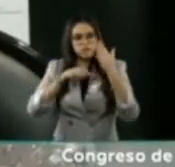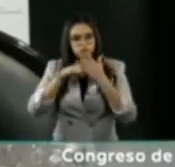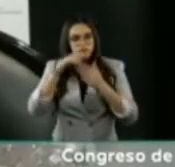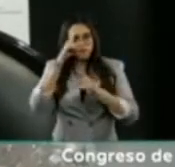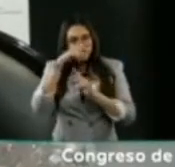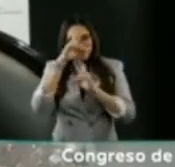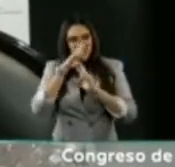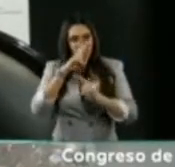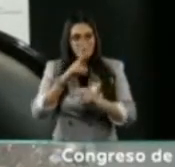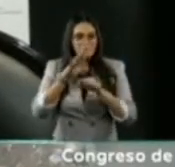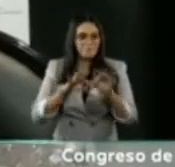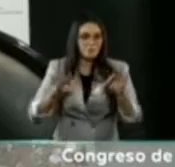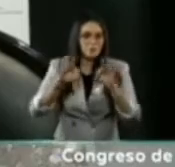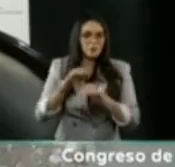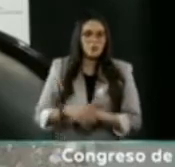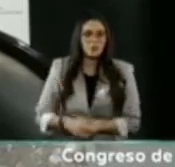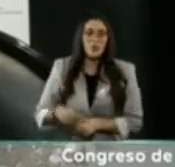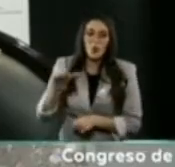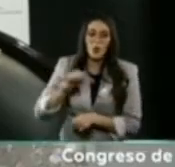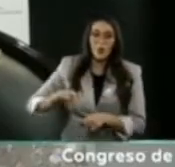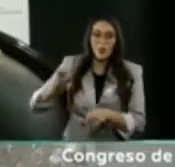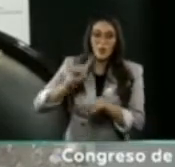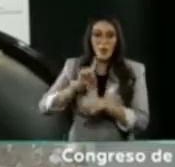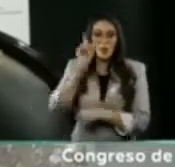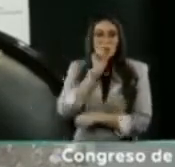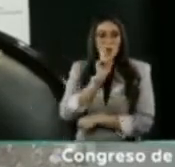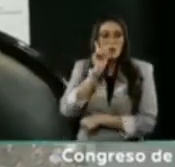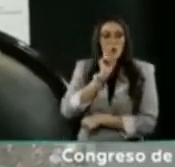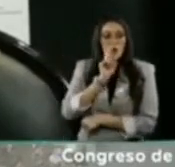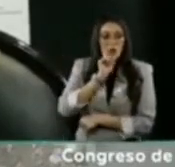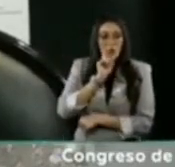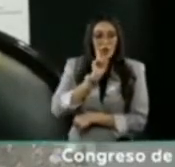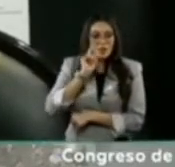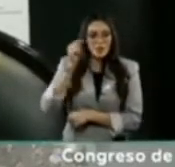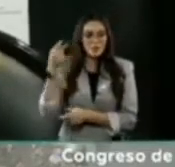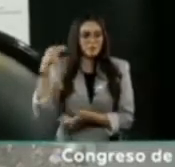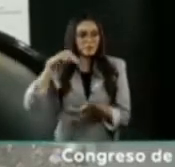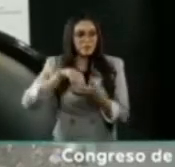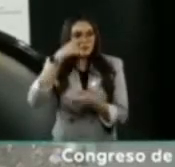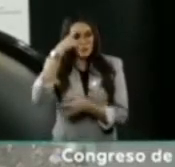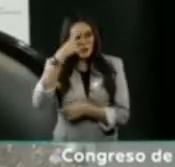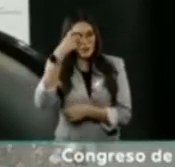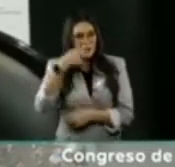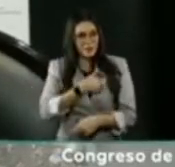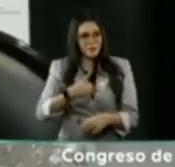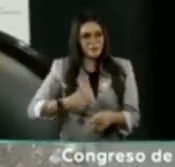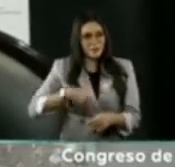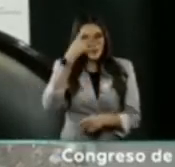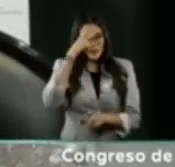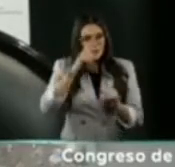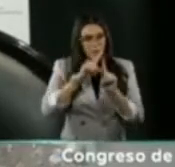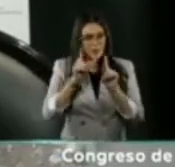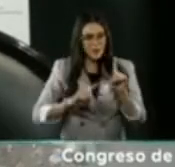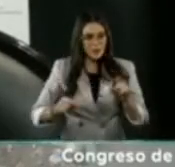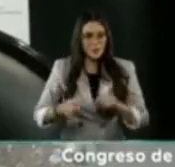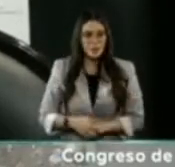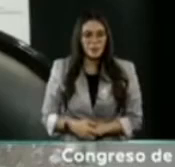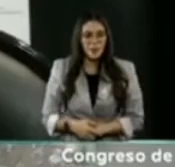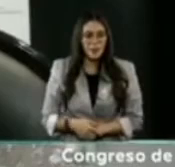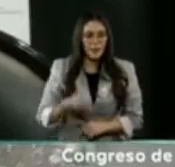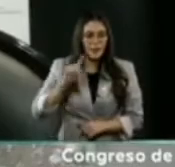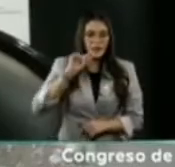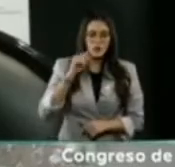funcionarios no solo de México, de otros países, así que tiene que ser muy cuidadoso. ¿Por qué?